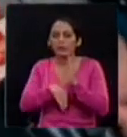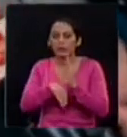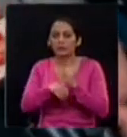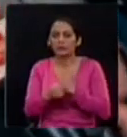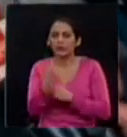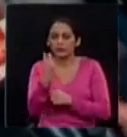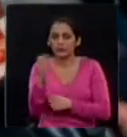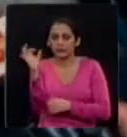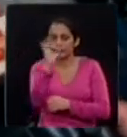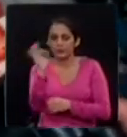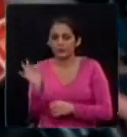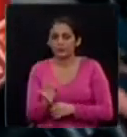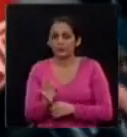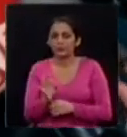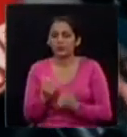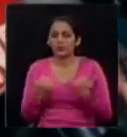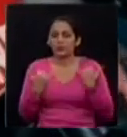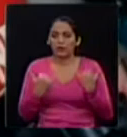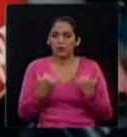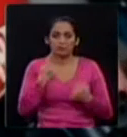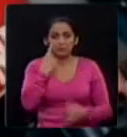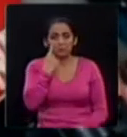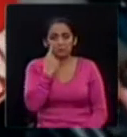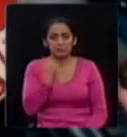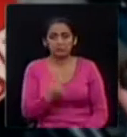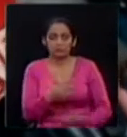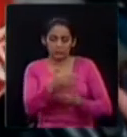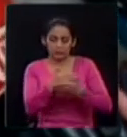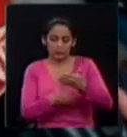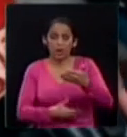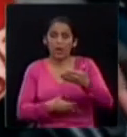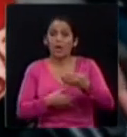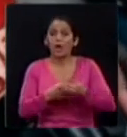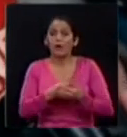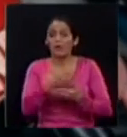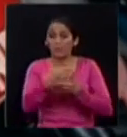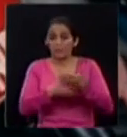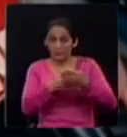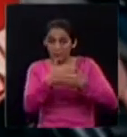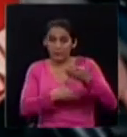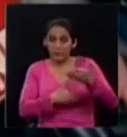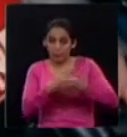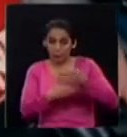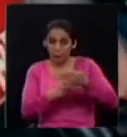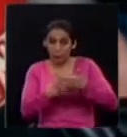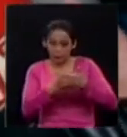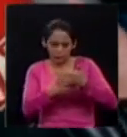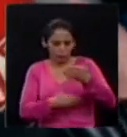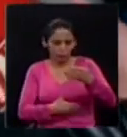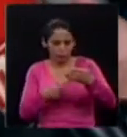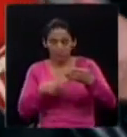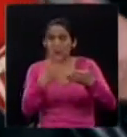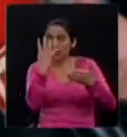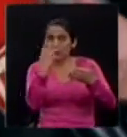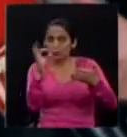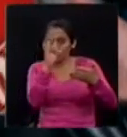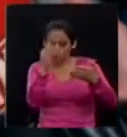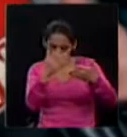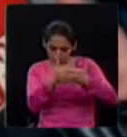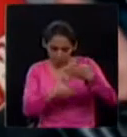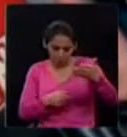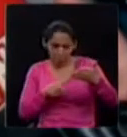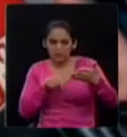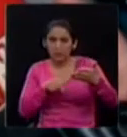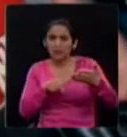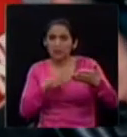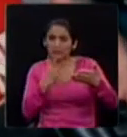de cuando están pintadas o preimpresos, el 14%, cómo deben llenarlo. Sirven los comprobantes de venta, pueden utilizarles